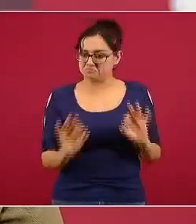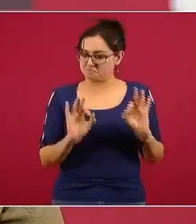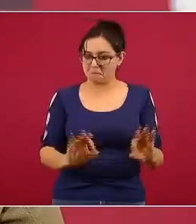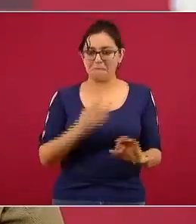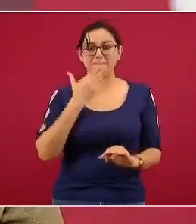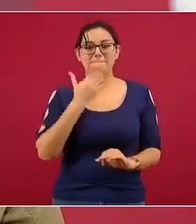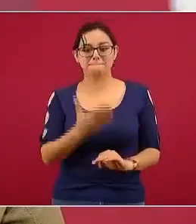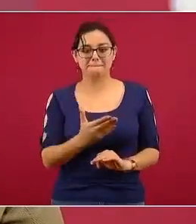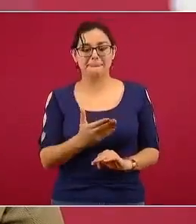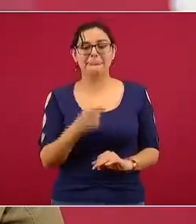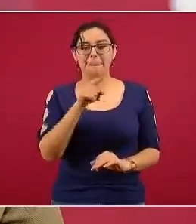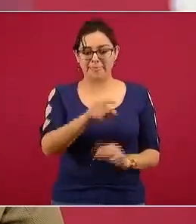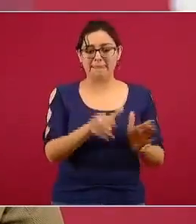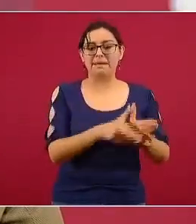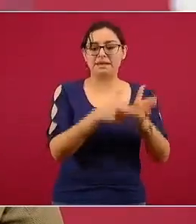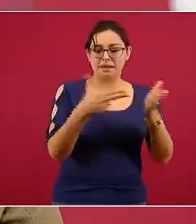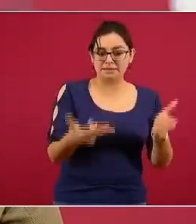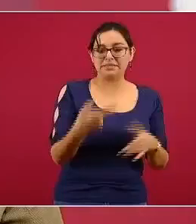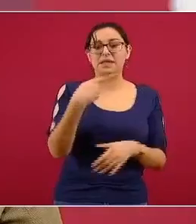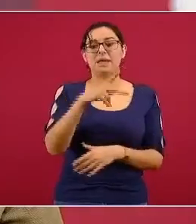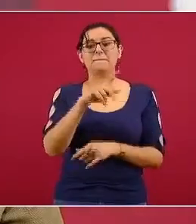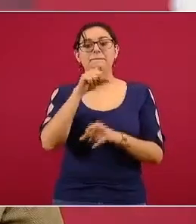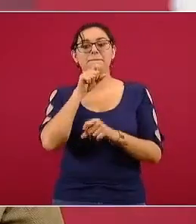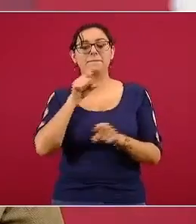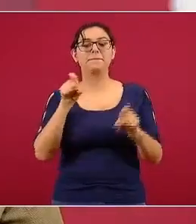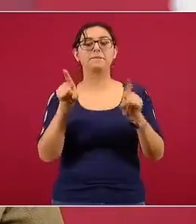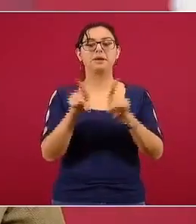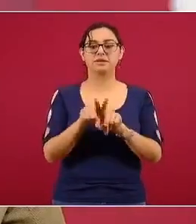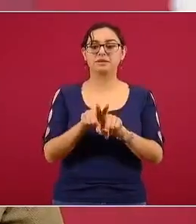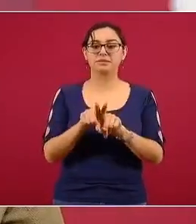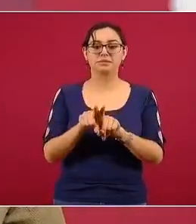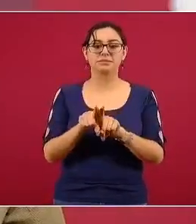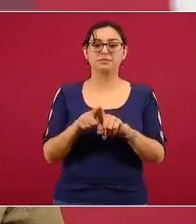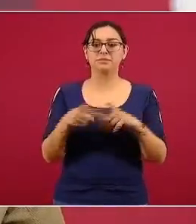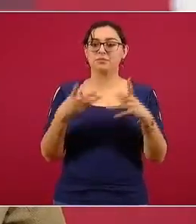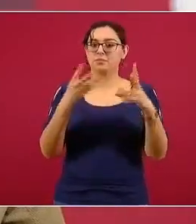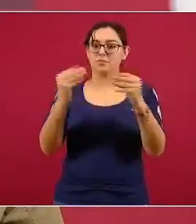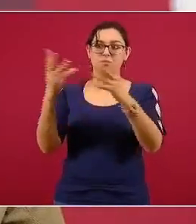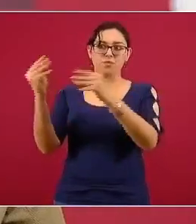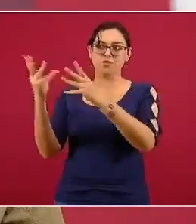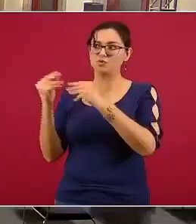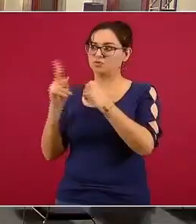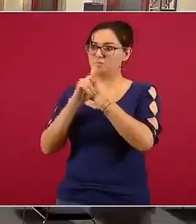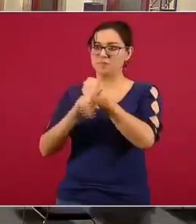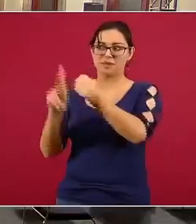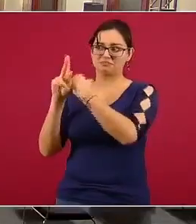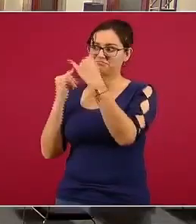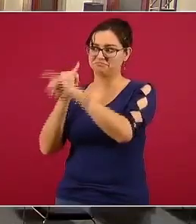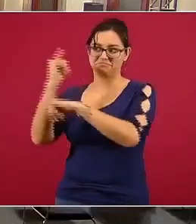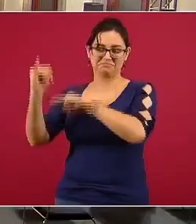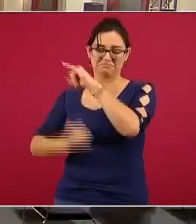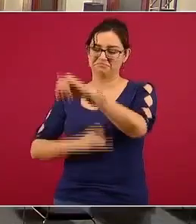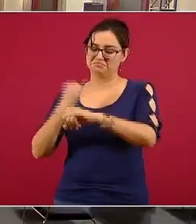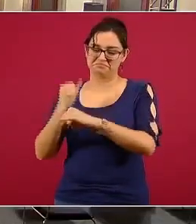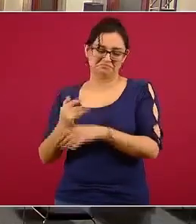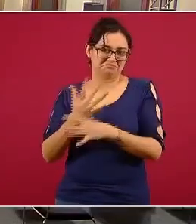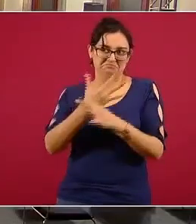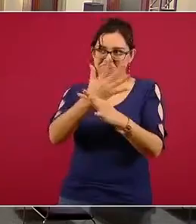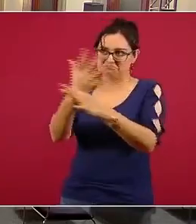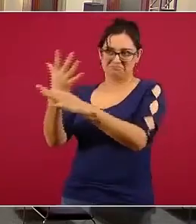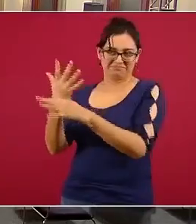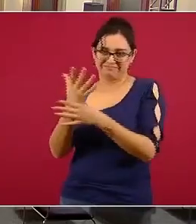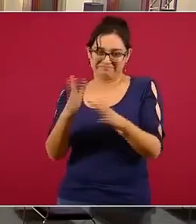el artículo científico, sino también muchas de las agencias internacionales. Claro, y finalmente, doctor,